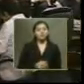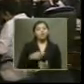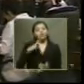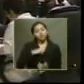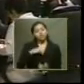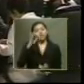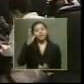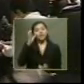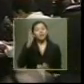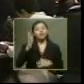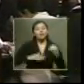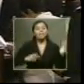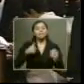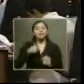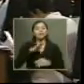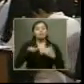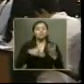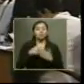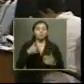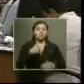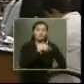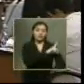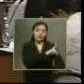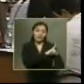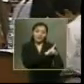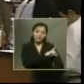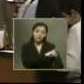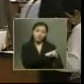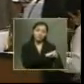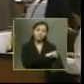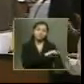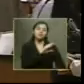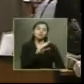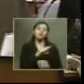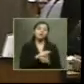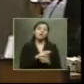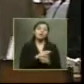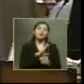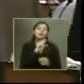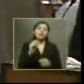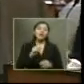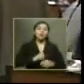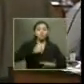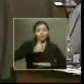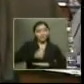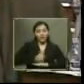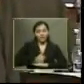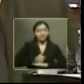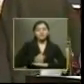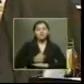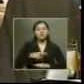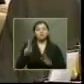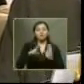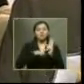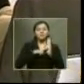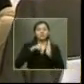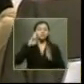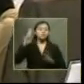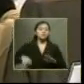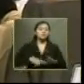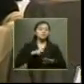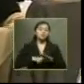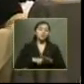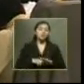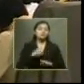Yo creo que para las dignidades que tienen que ver con representaciones nacionales, por